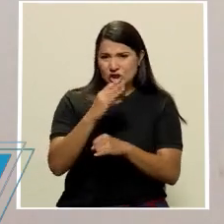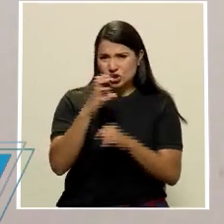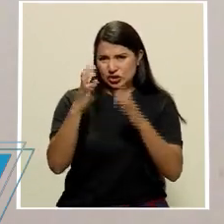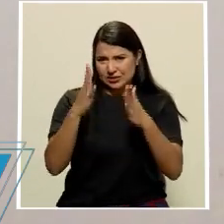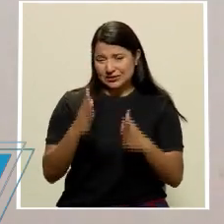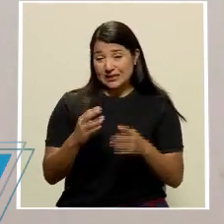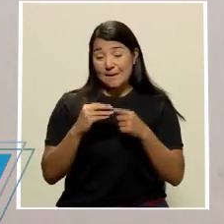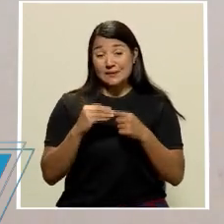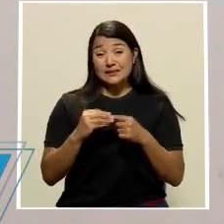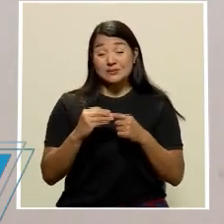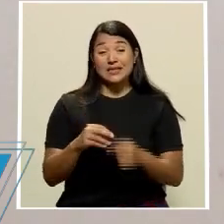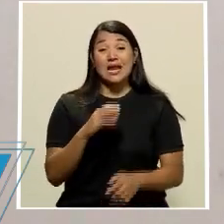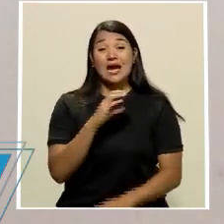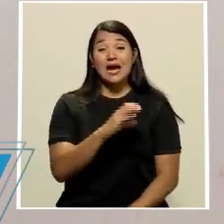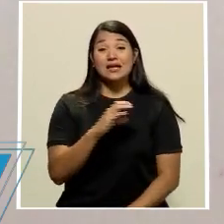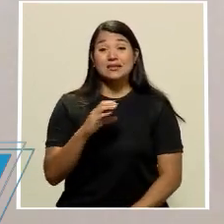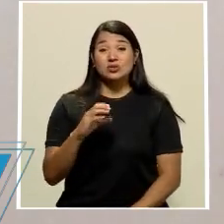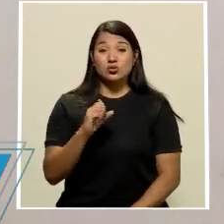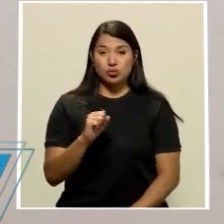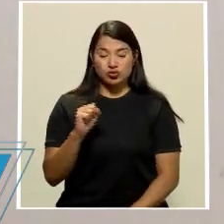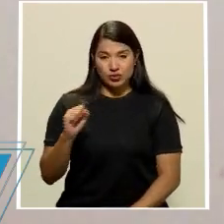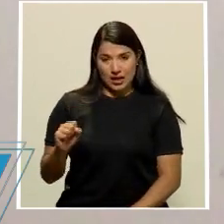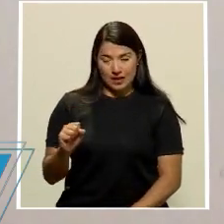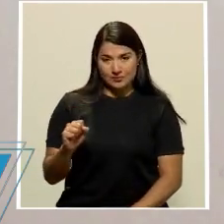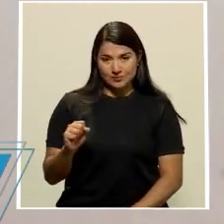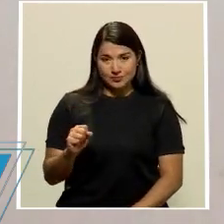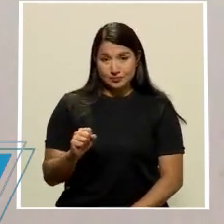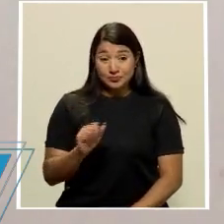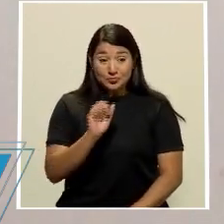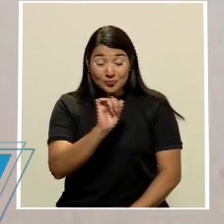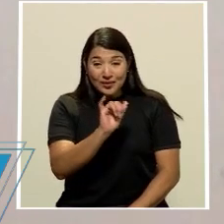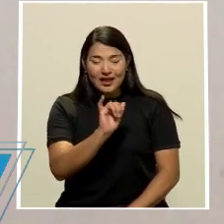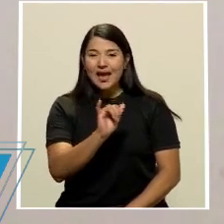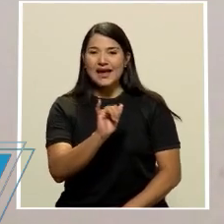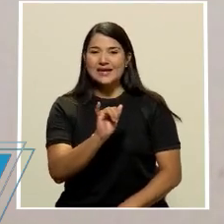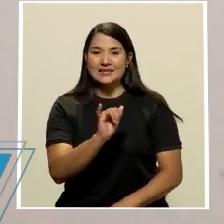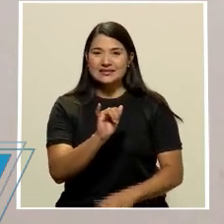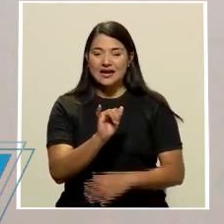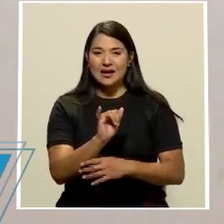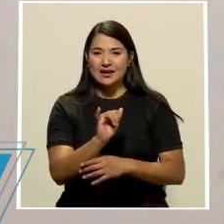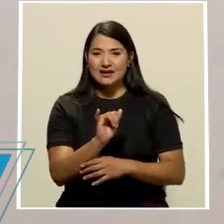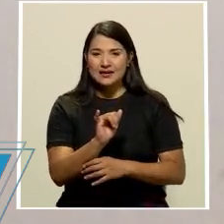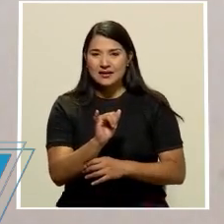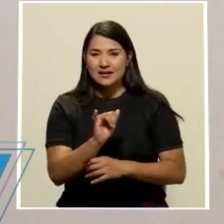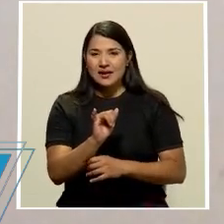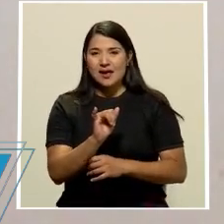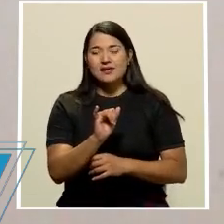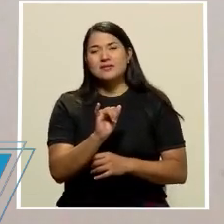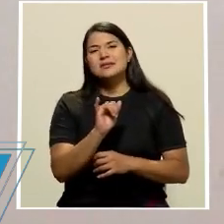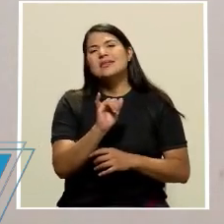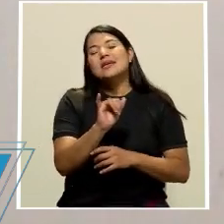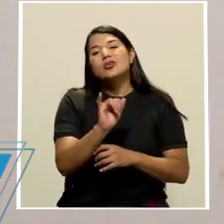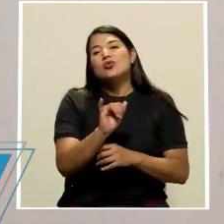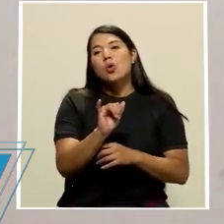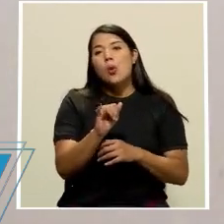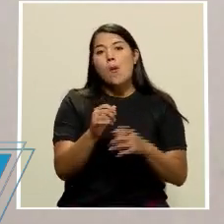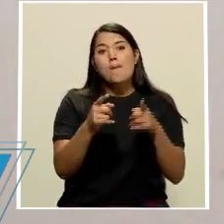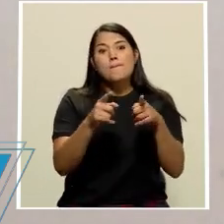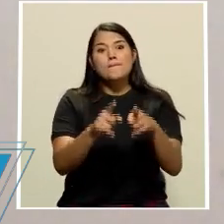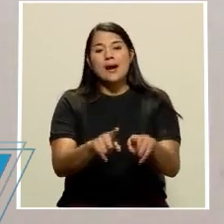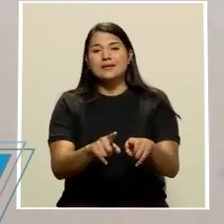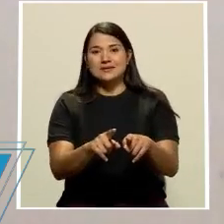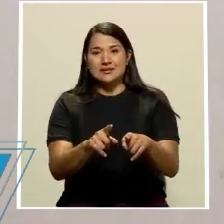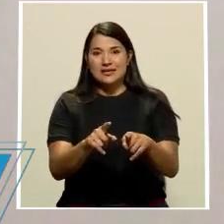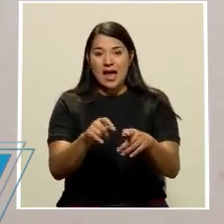de la Caja Costarricense del Seguro Social. Este rally, los rallies alrededor de la bandera normalmente surgen en